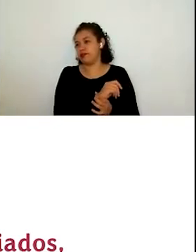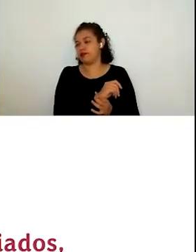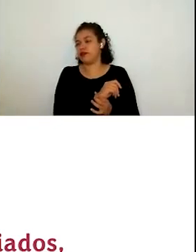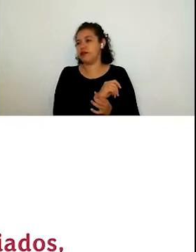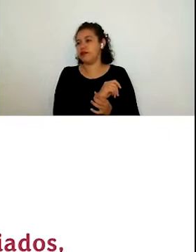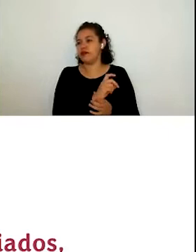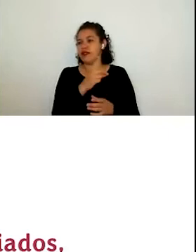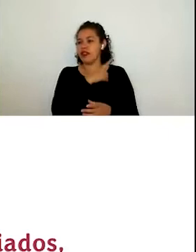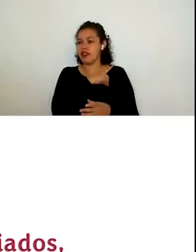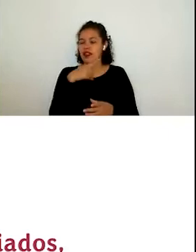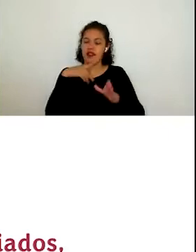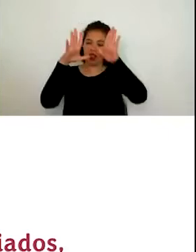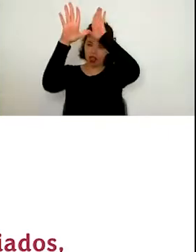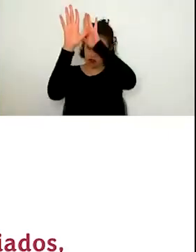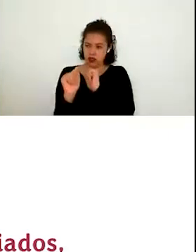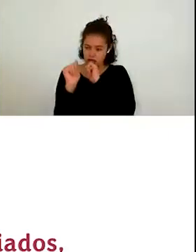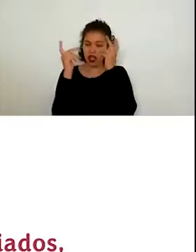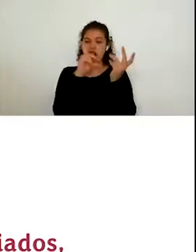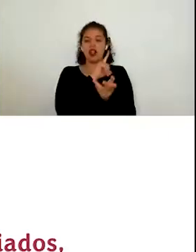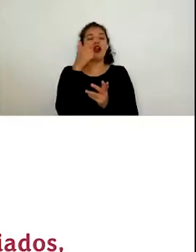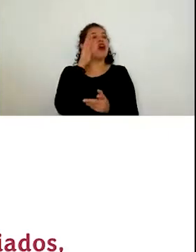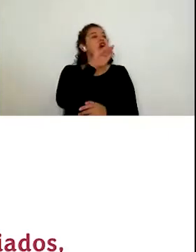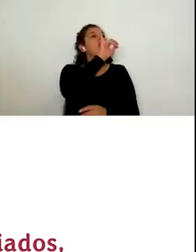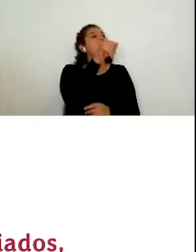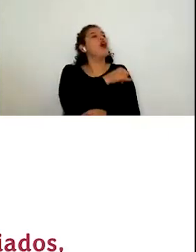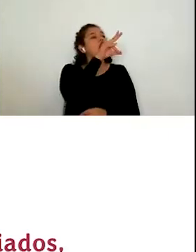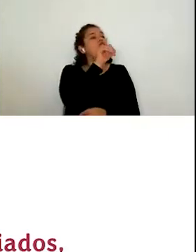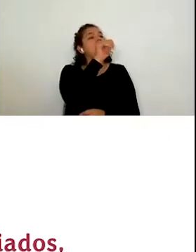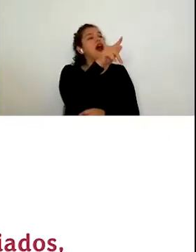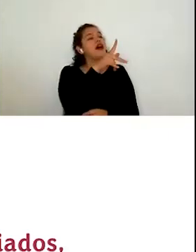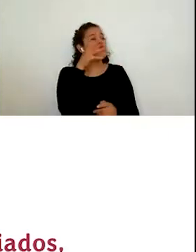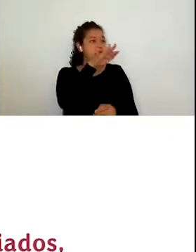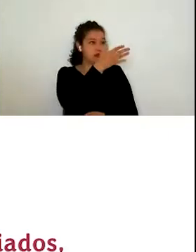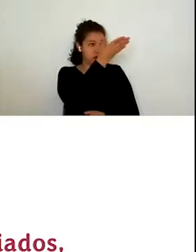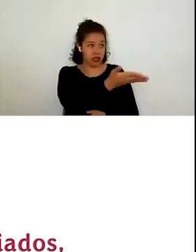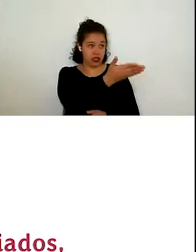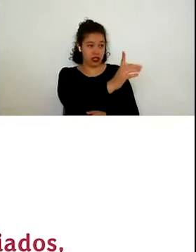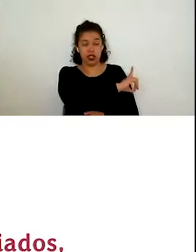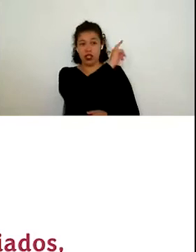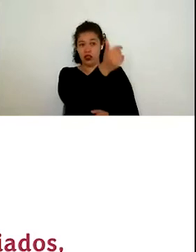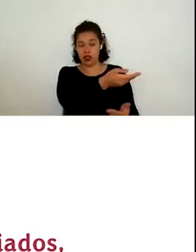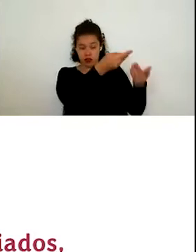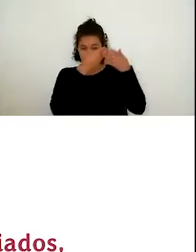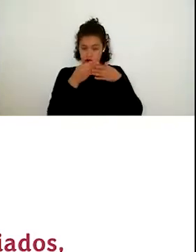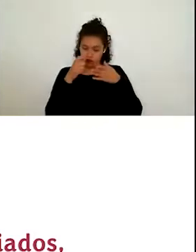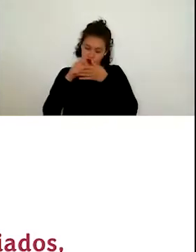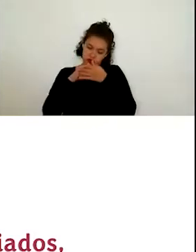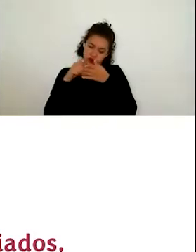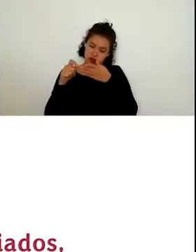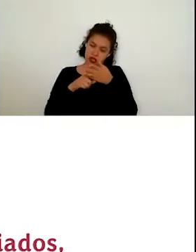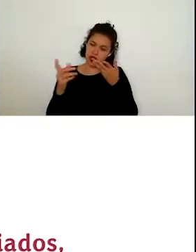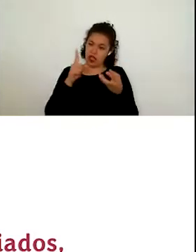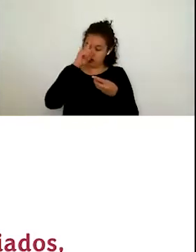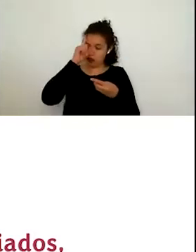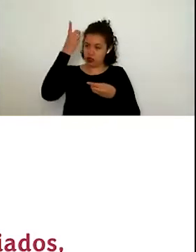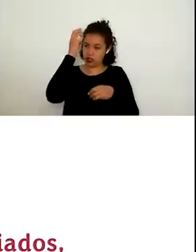acordarlo primero, solicitarlo a la Junta de Asistencia Privada y entregar cuando el Consejo Directivo ya